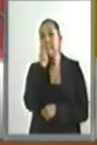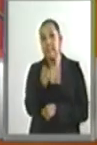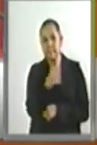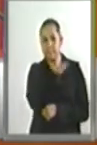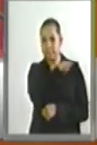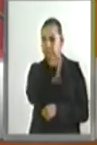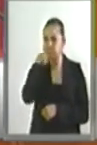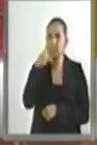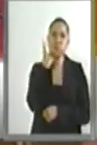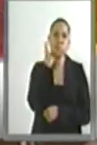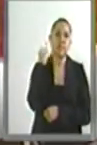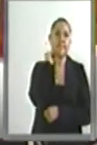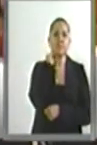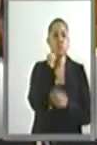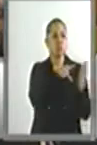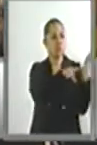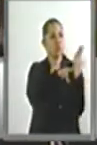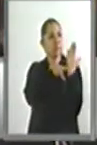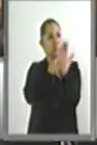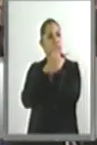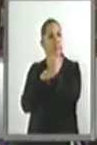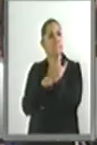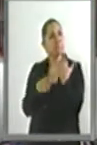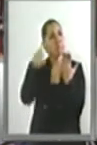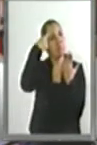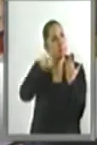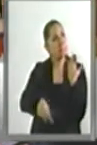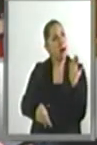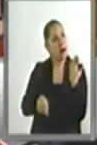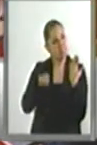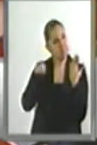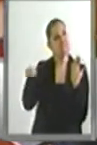los senadores, sí refleja la transparencia y la